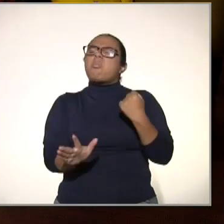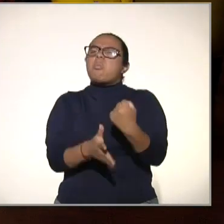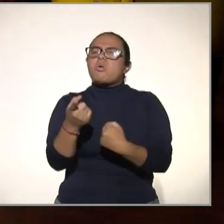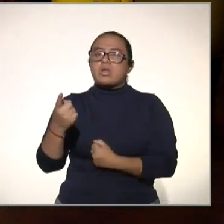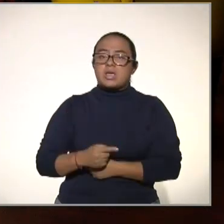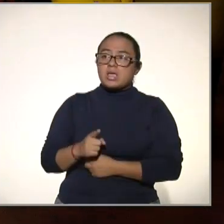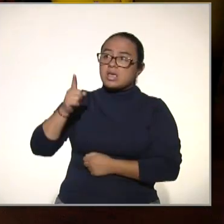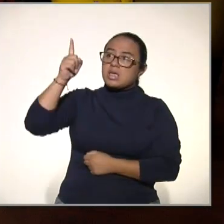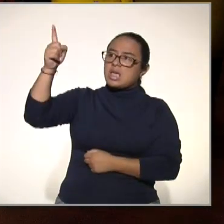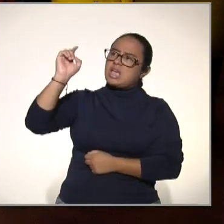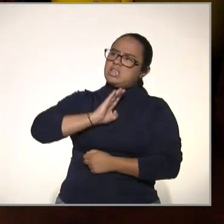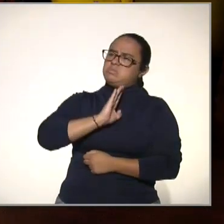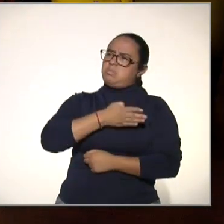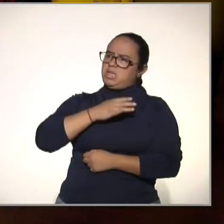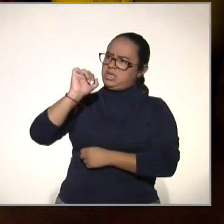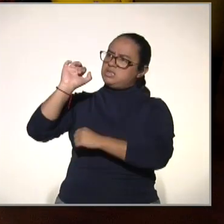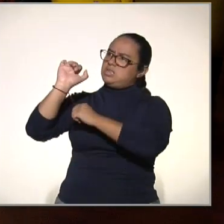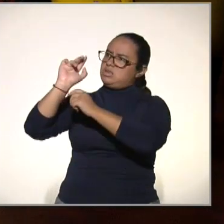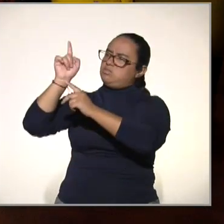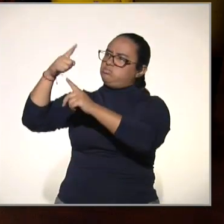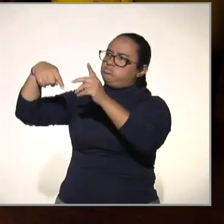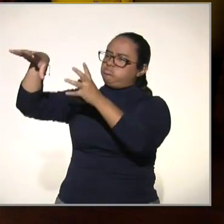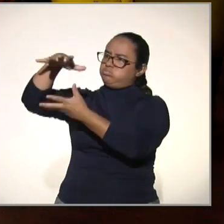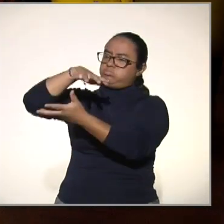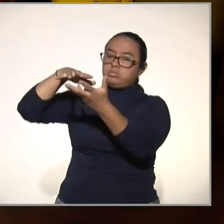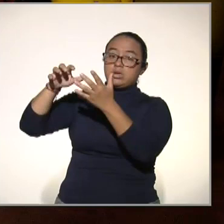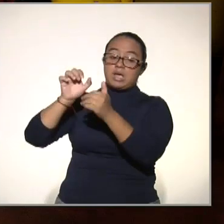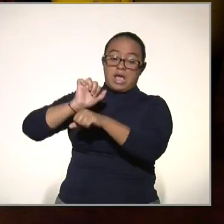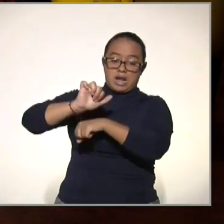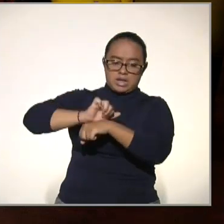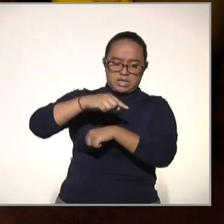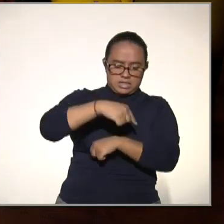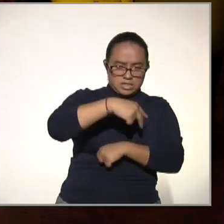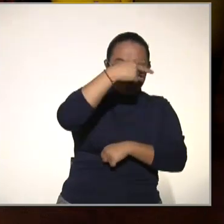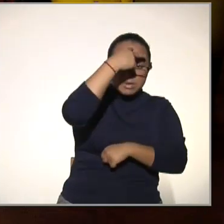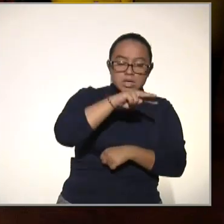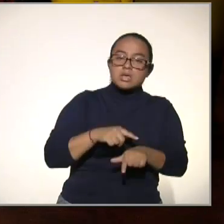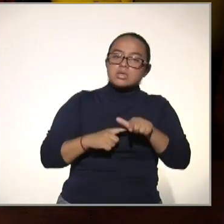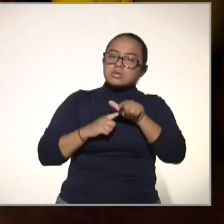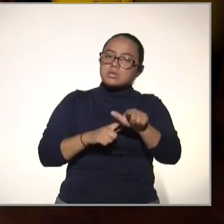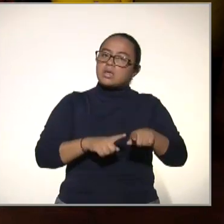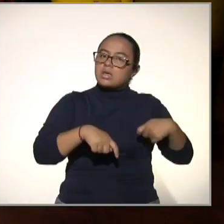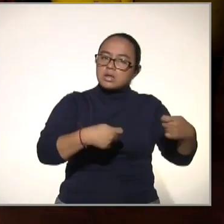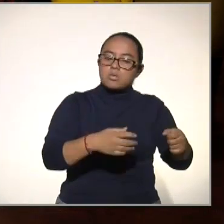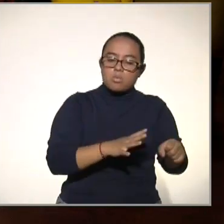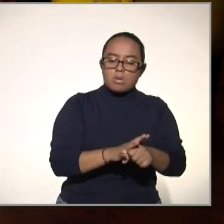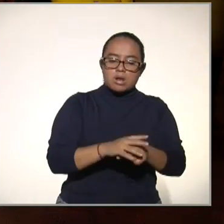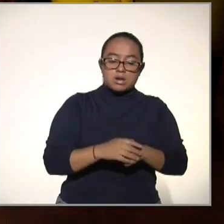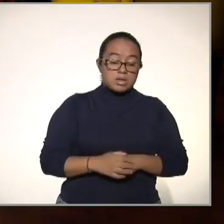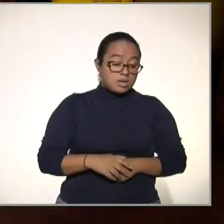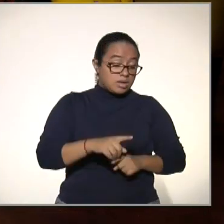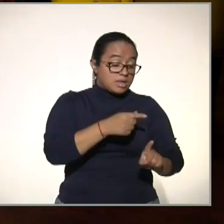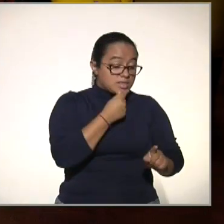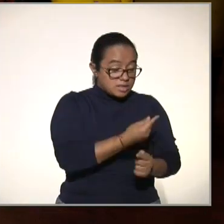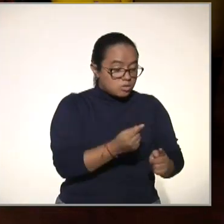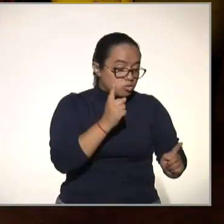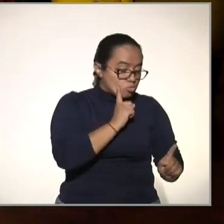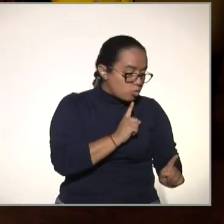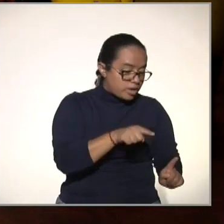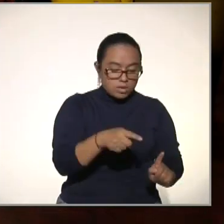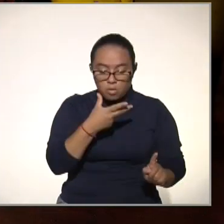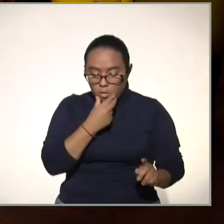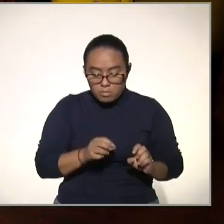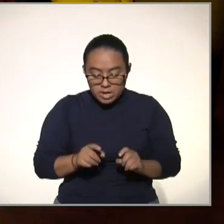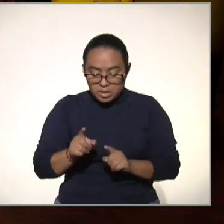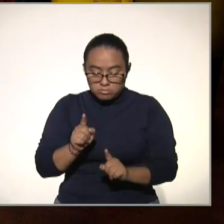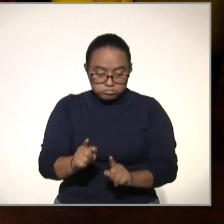España y no están acá, pero de manera colonial en Argentina y en México las reproducimos. Y es esta idea de vamos a hormonar a las infancias. No,